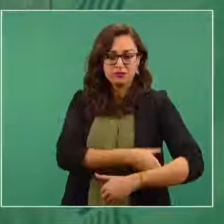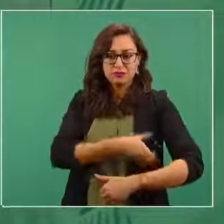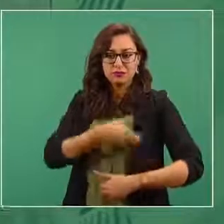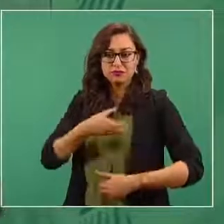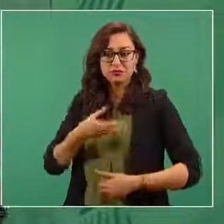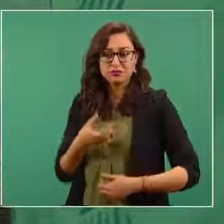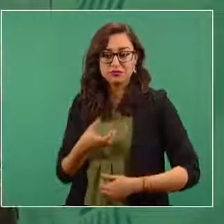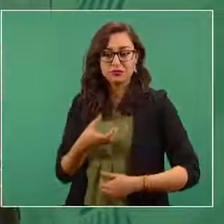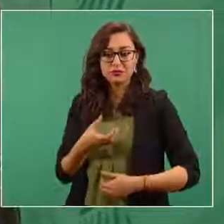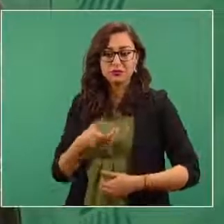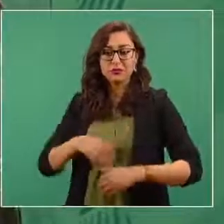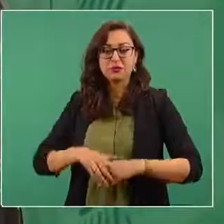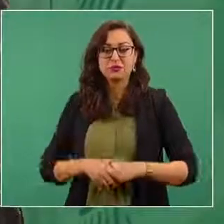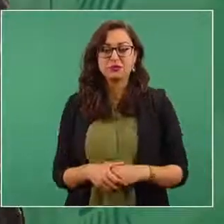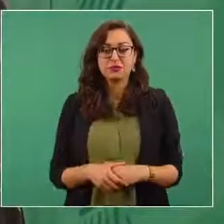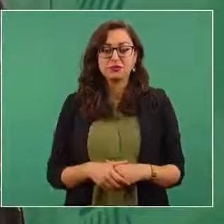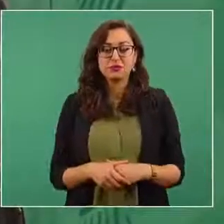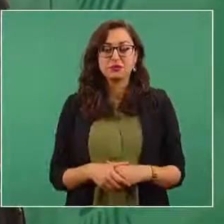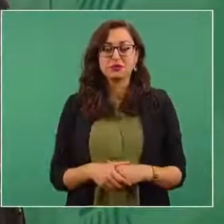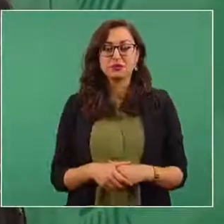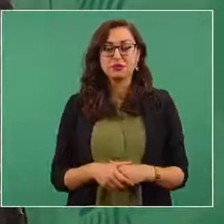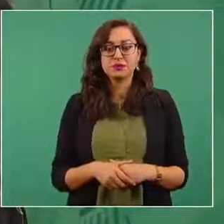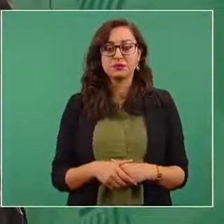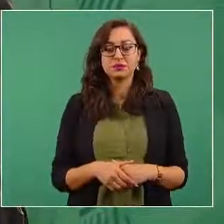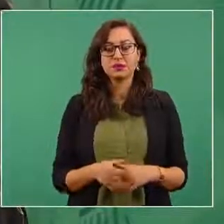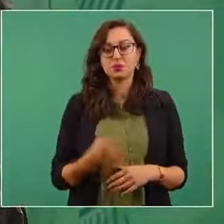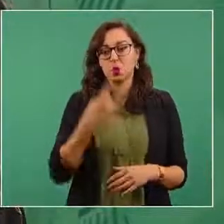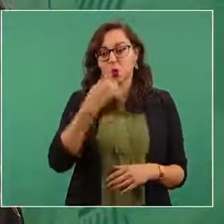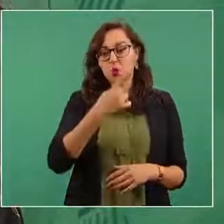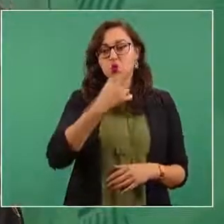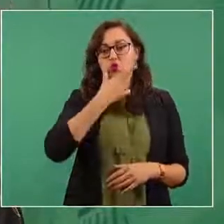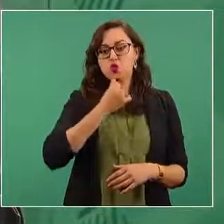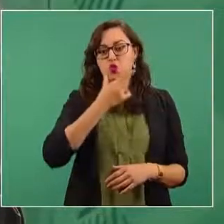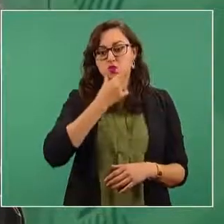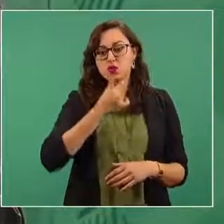y uno conduciéndolas